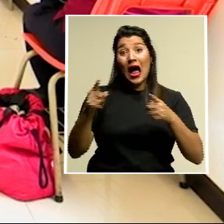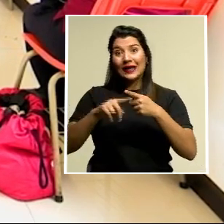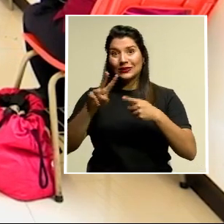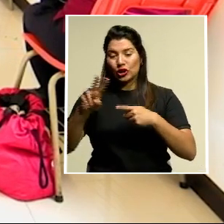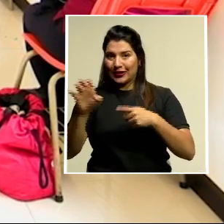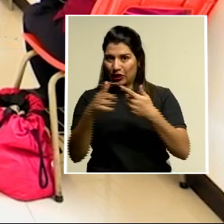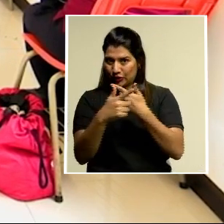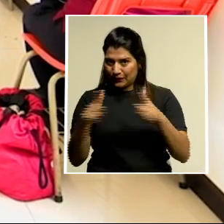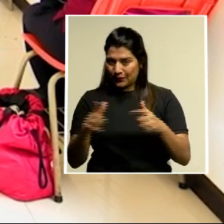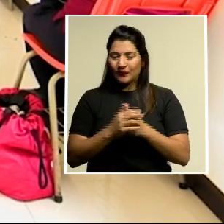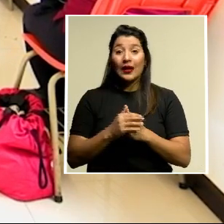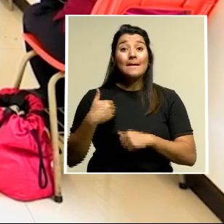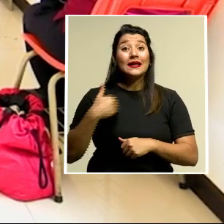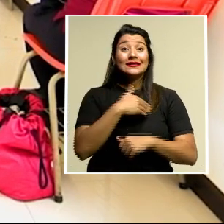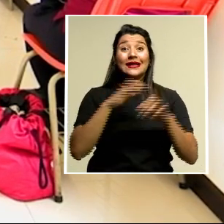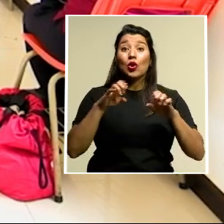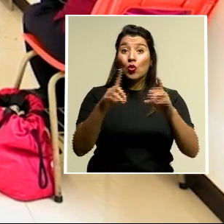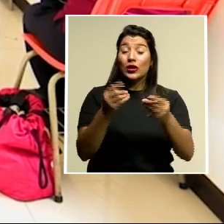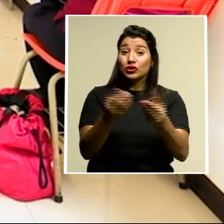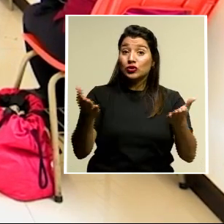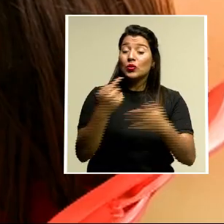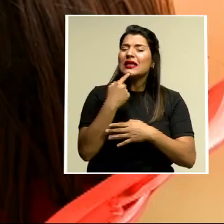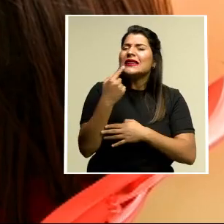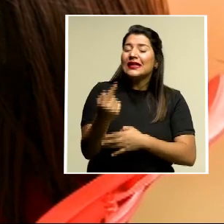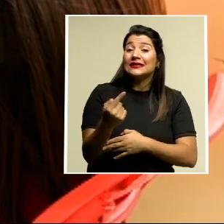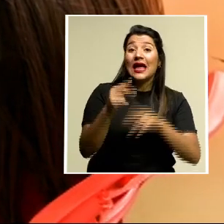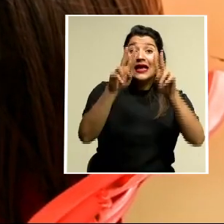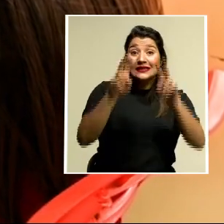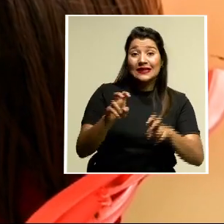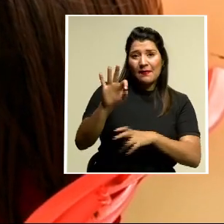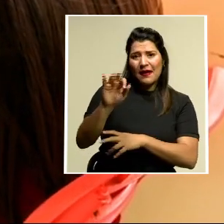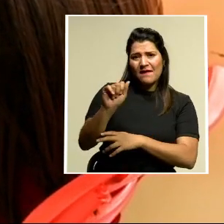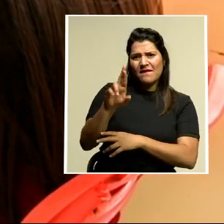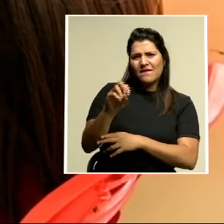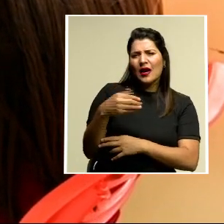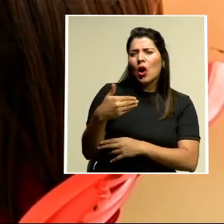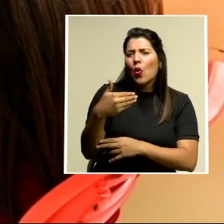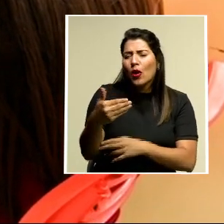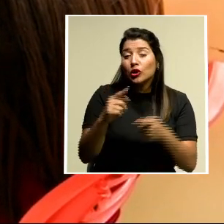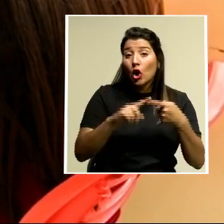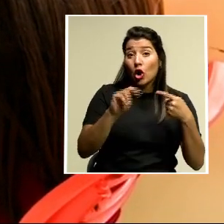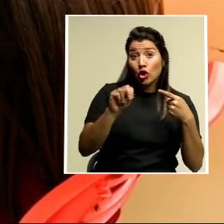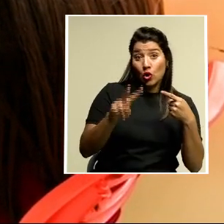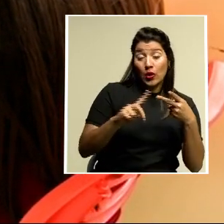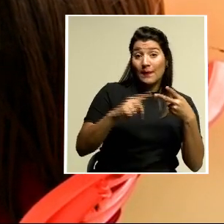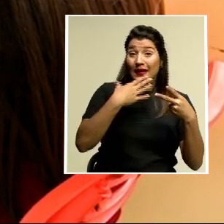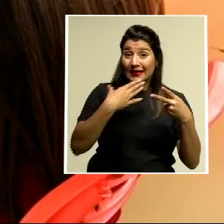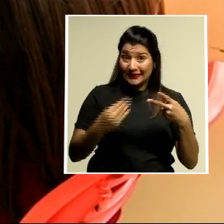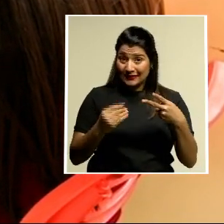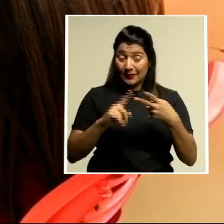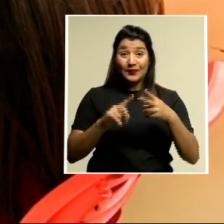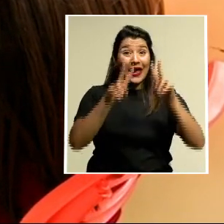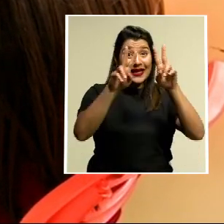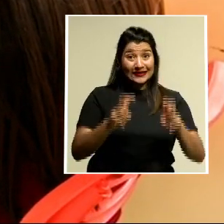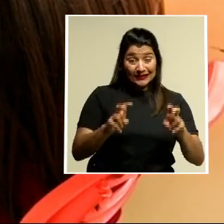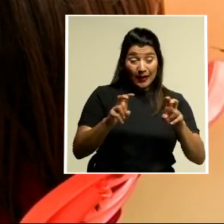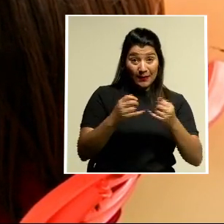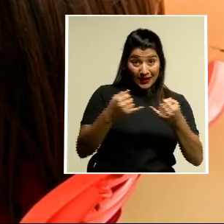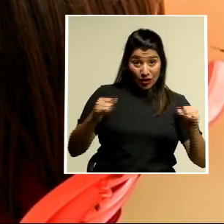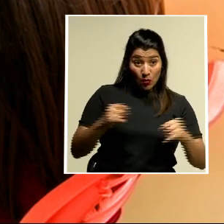El Ministerio de Educación además informó que las pruebas FARO se aplicarán en noviembre y diciembre. Las pruebas de dominio lingüístico serán